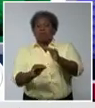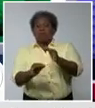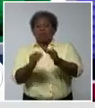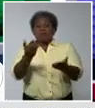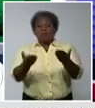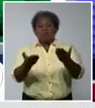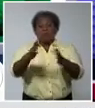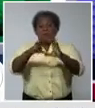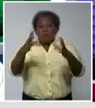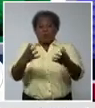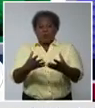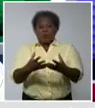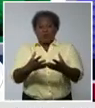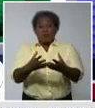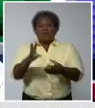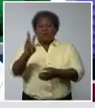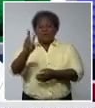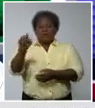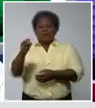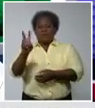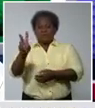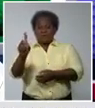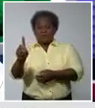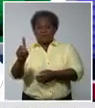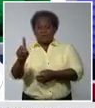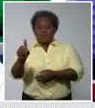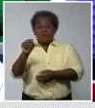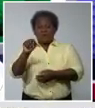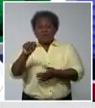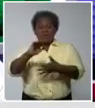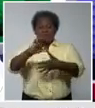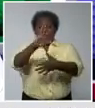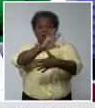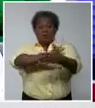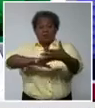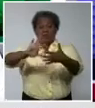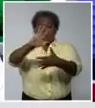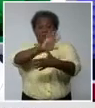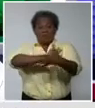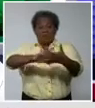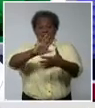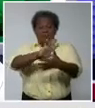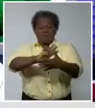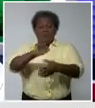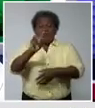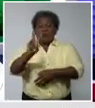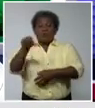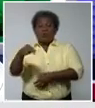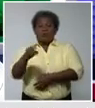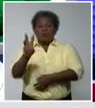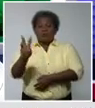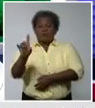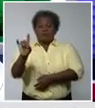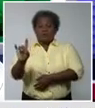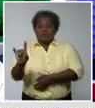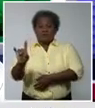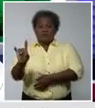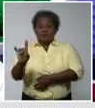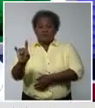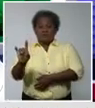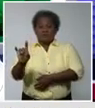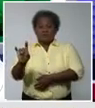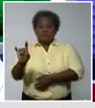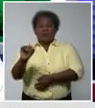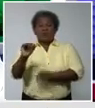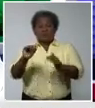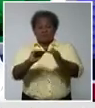mundo, 2,21, y con la región de las Américas, que es de 2,39. Es